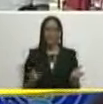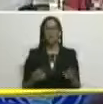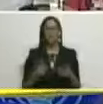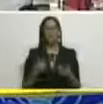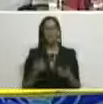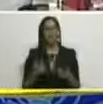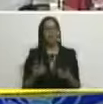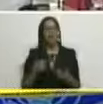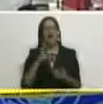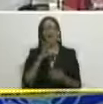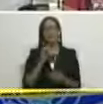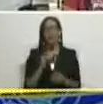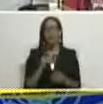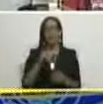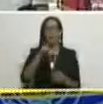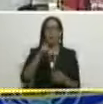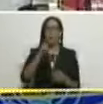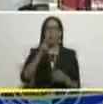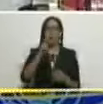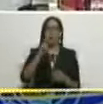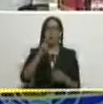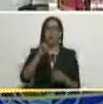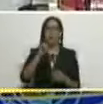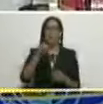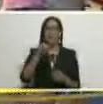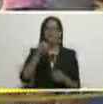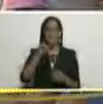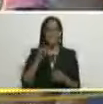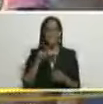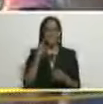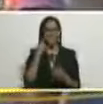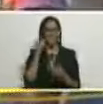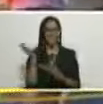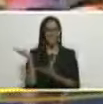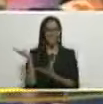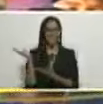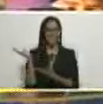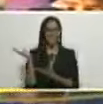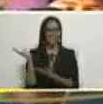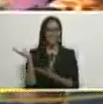de Luigis José Pérez Mora.